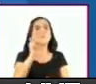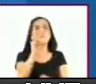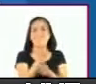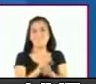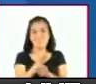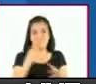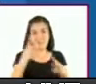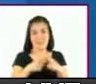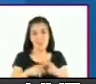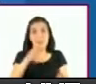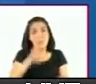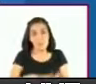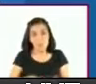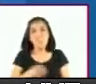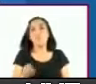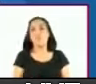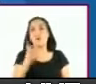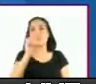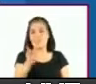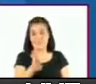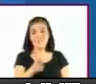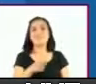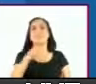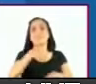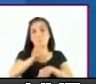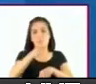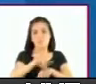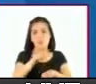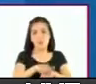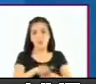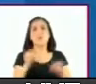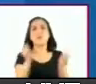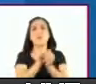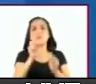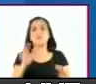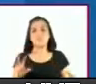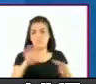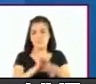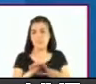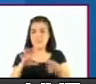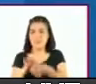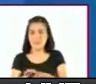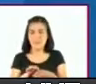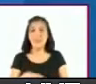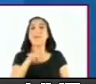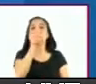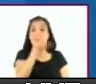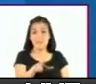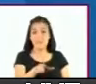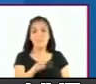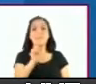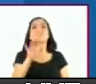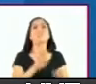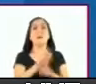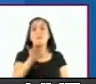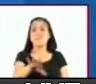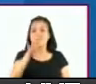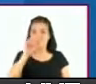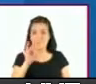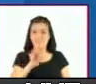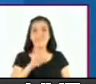algebraicamente la equivalencia de expresiones de primer grado, formuladas a partir de sucesiones. Además de obtener la